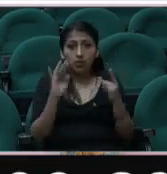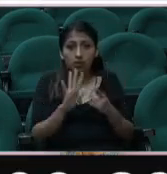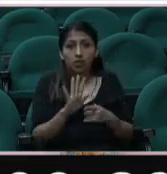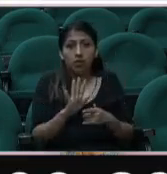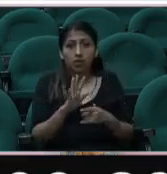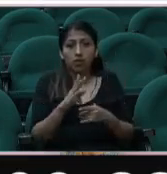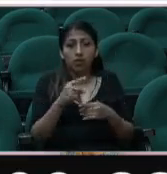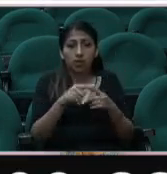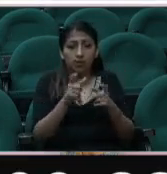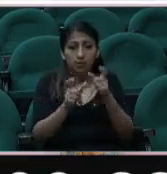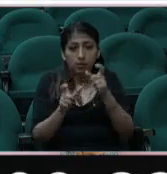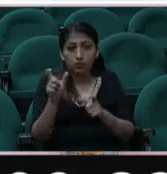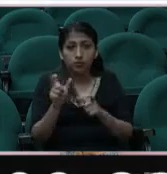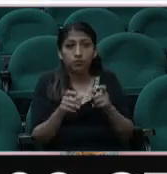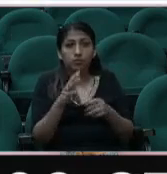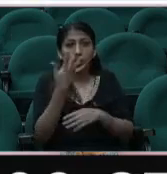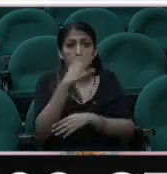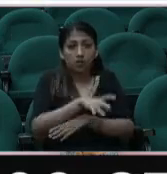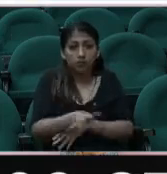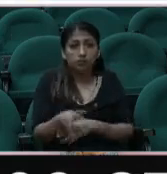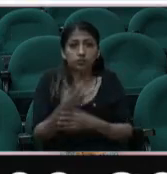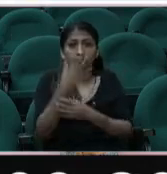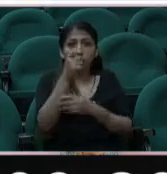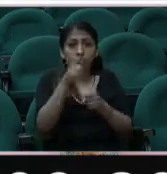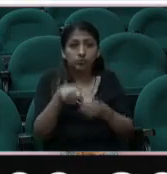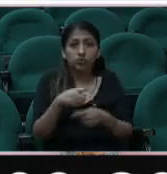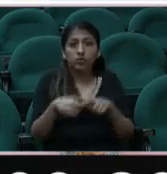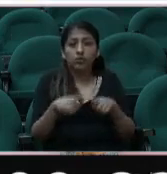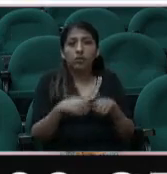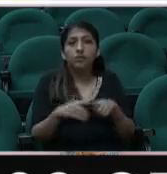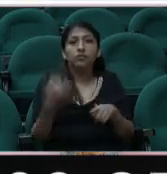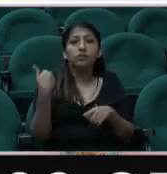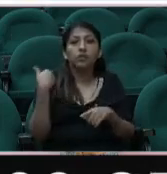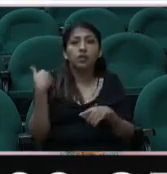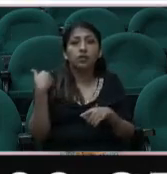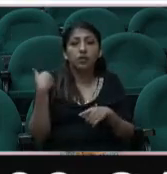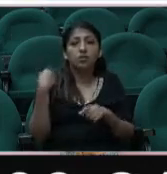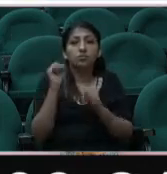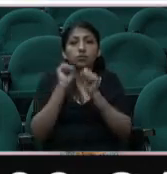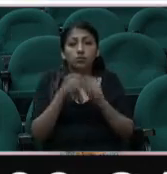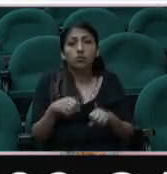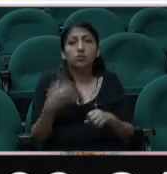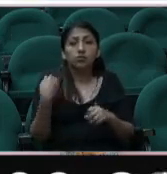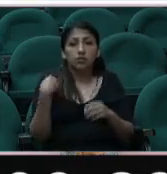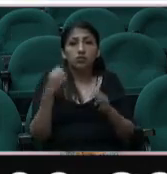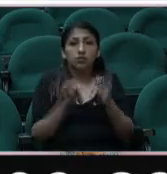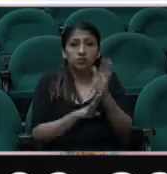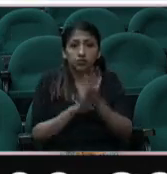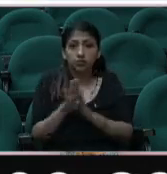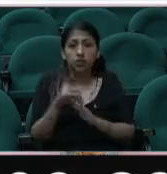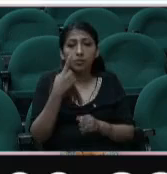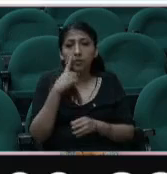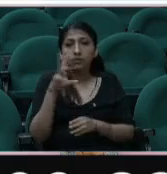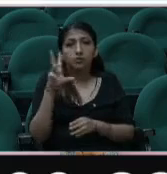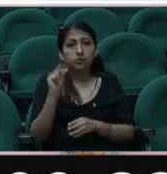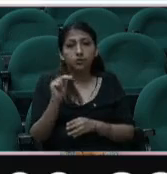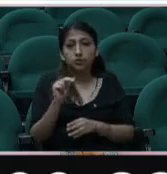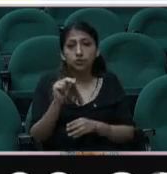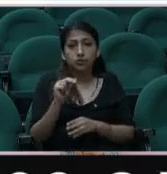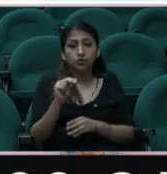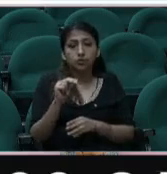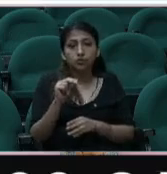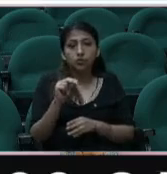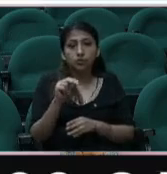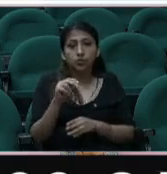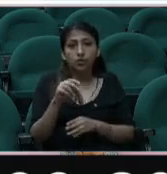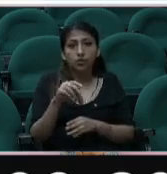en las personas de los agricultores en los productores tenemos esa posibilidad de producir pero no hay la posibilidad al menos